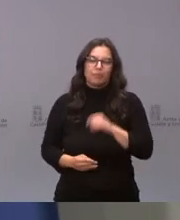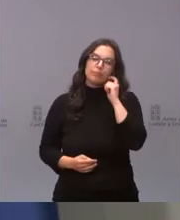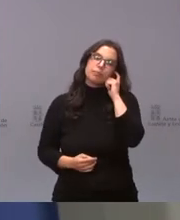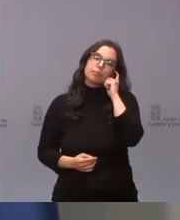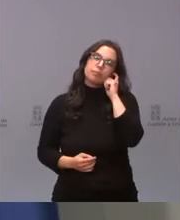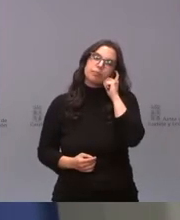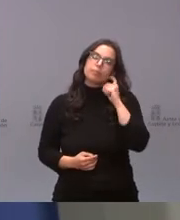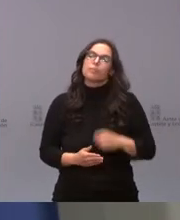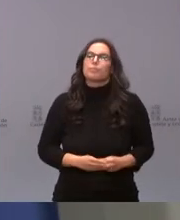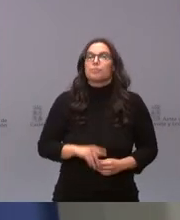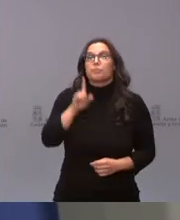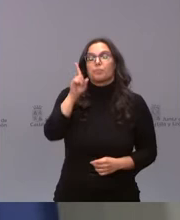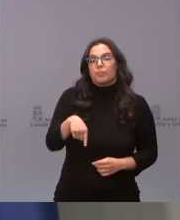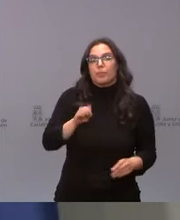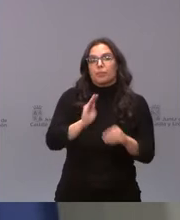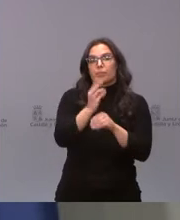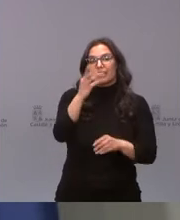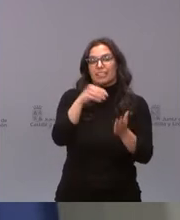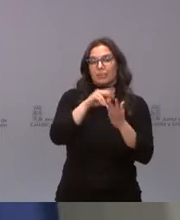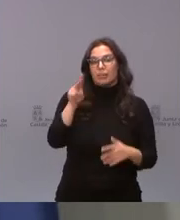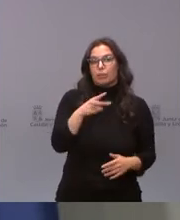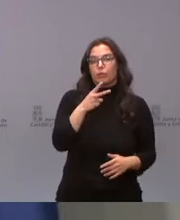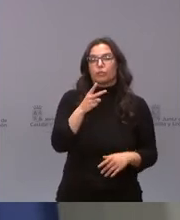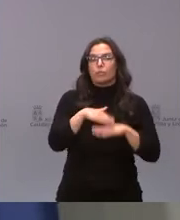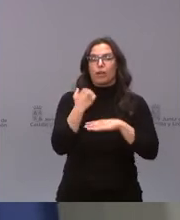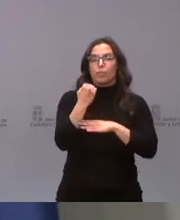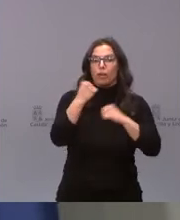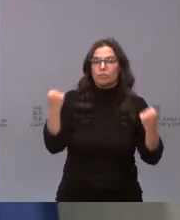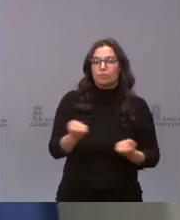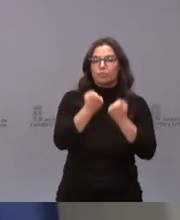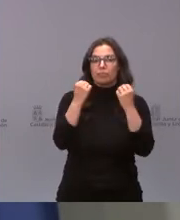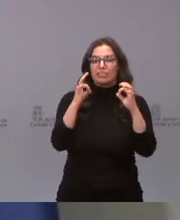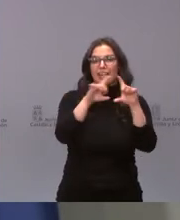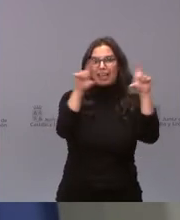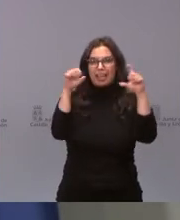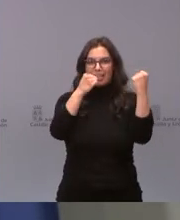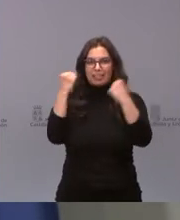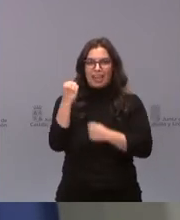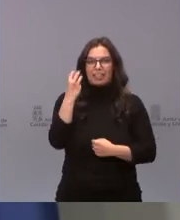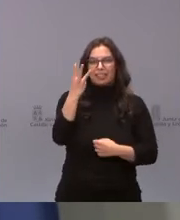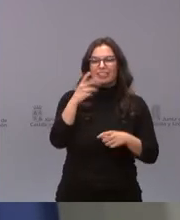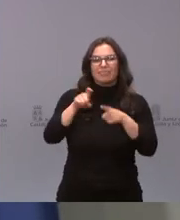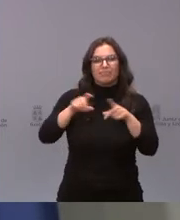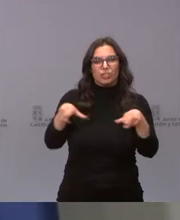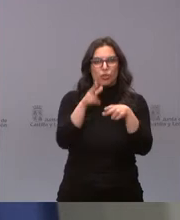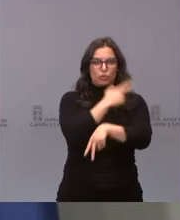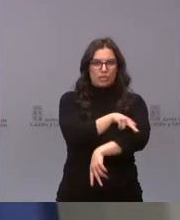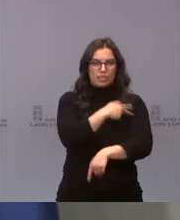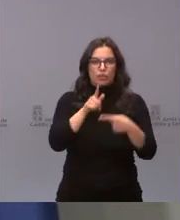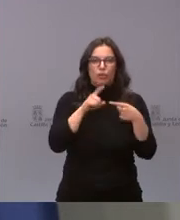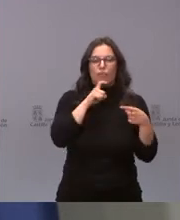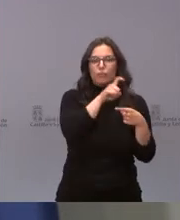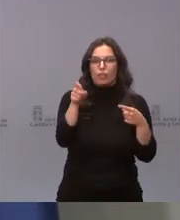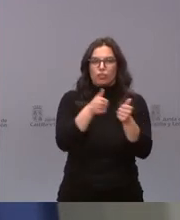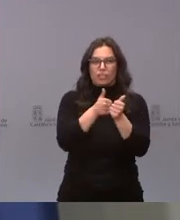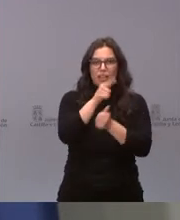Se destinan también 30.000 euros a apoyar acciones de tres entidades de carácter sociosanitario, como son la Fundación de